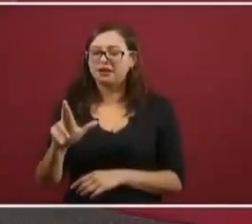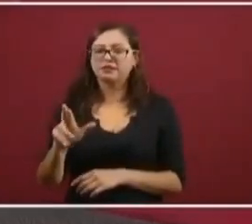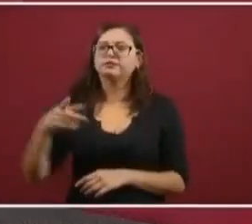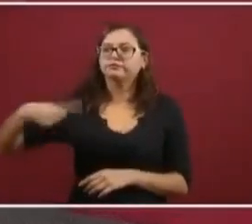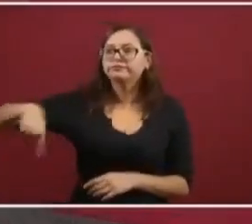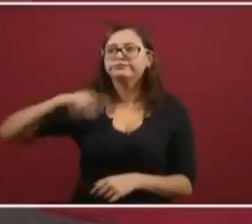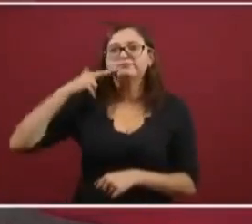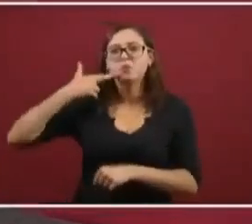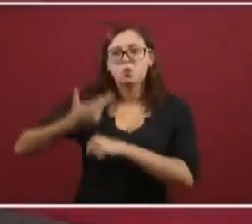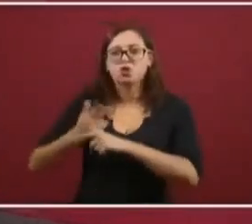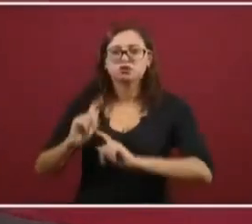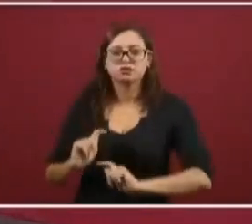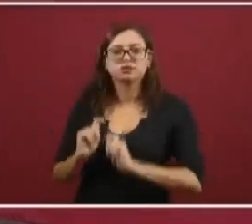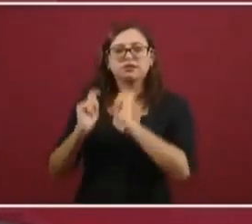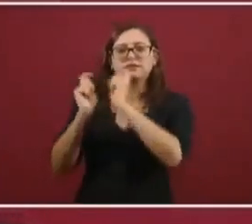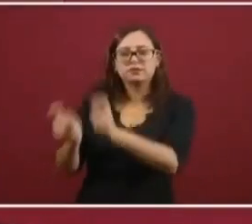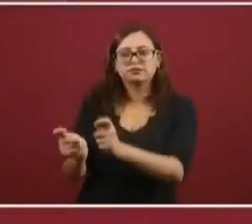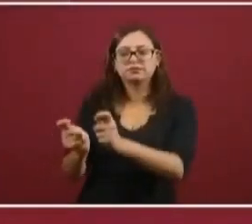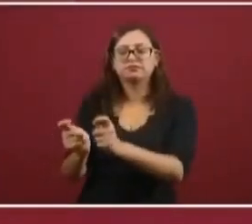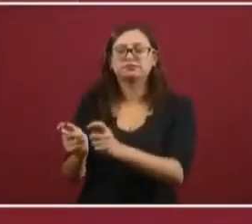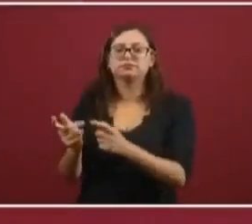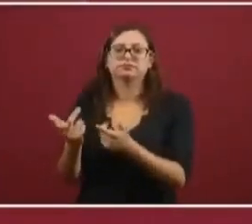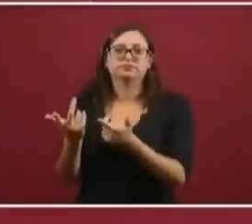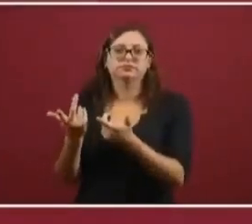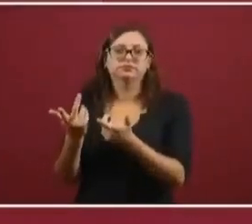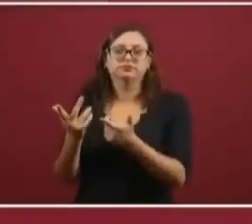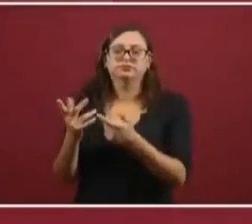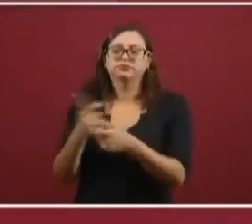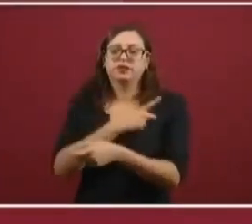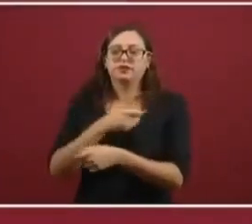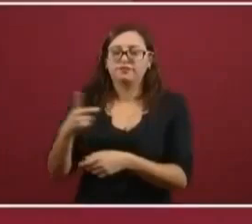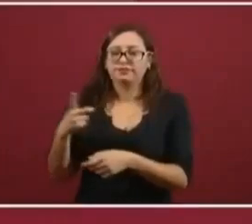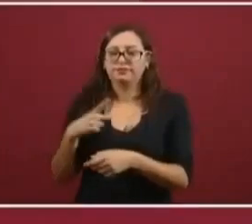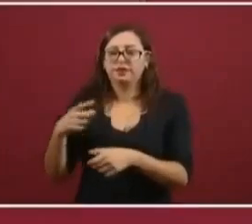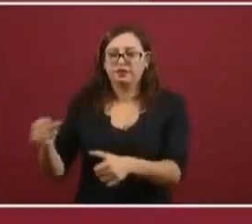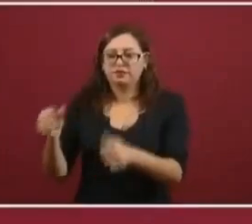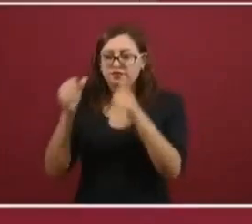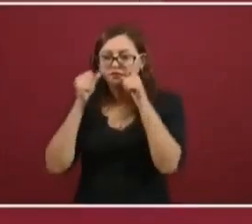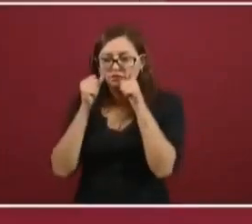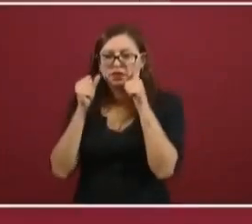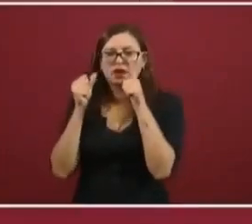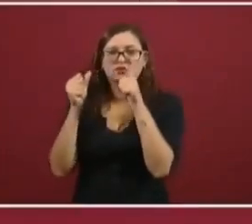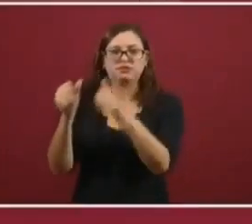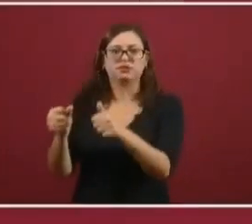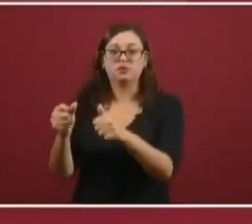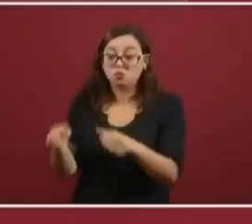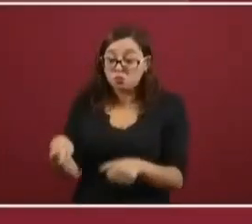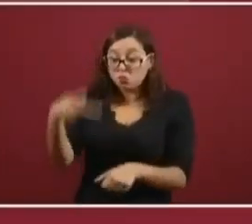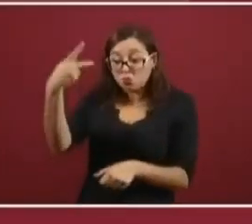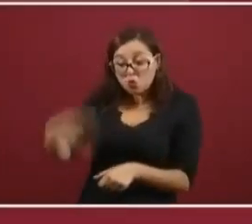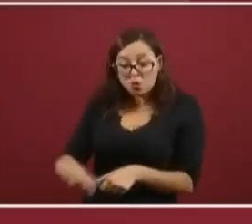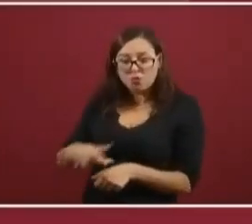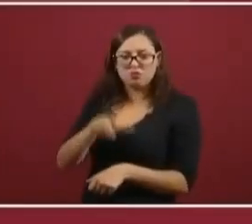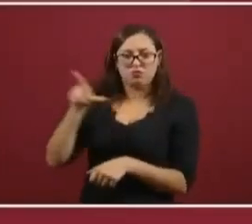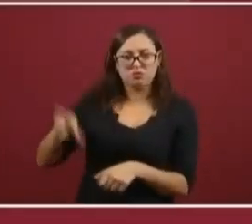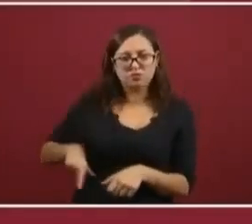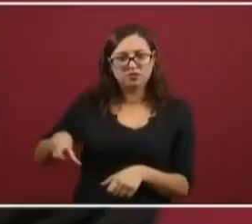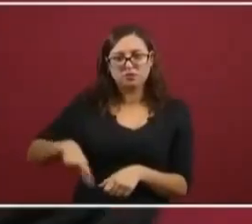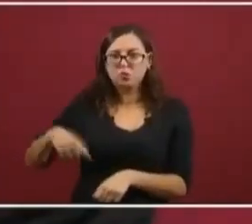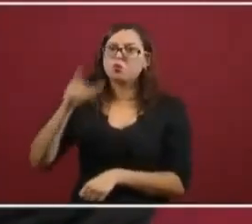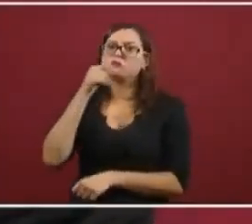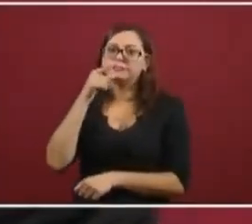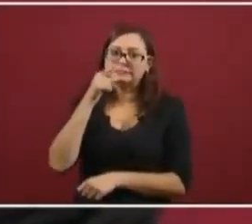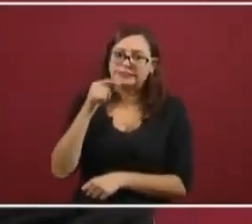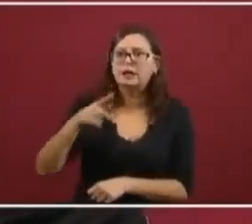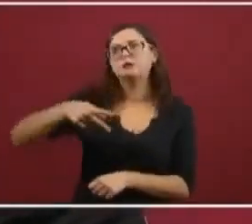y instalaciones importantes por la Policía Federal